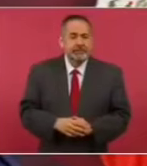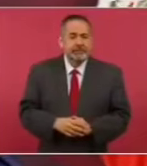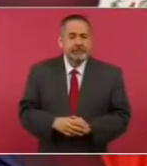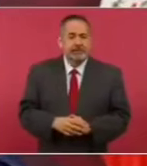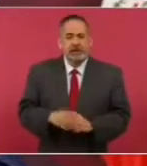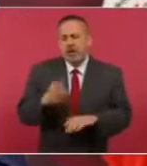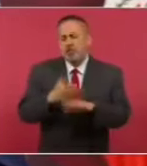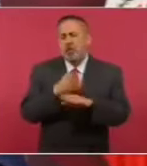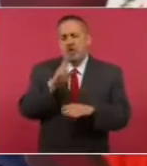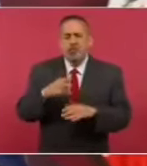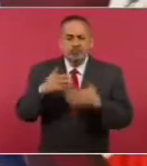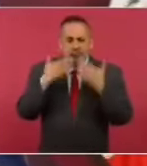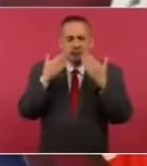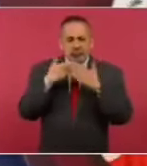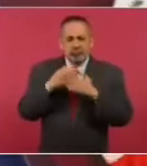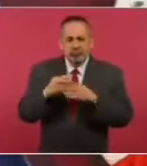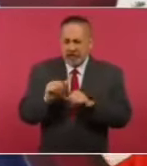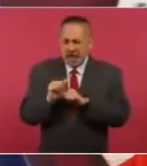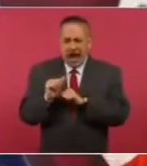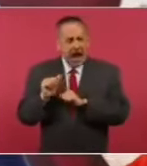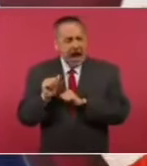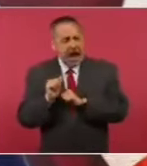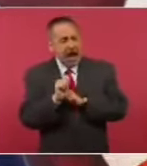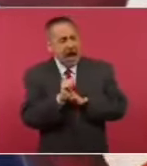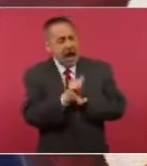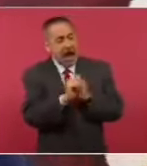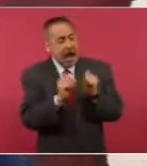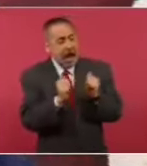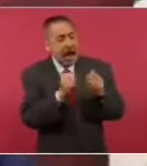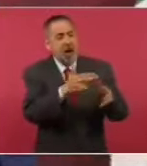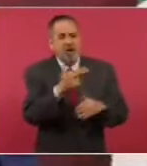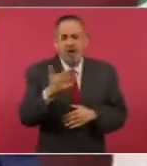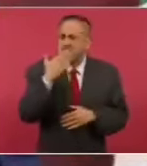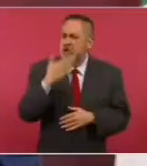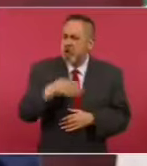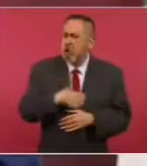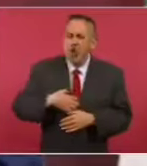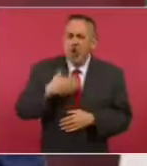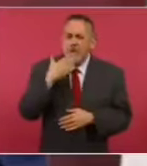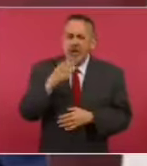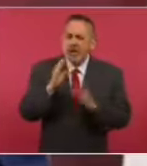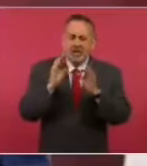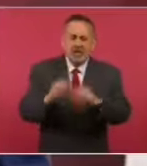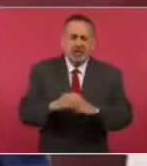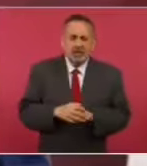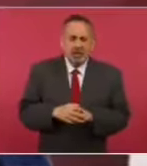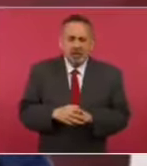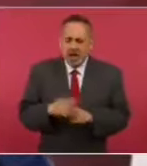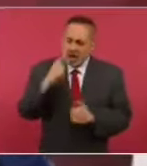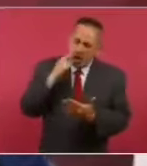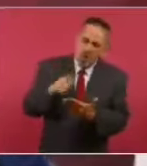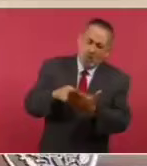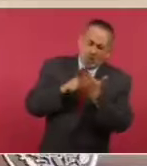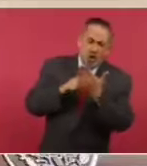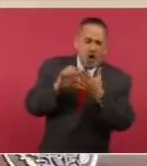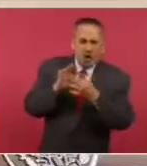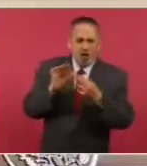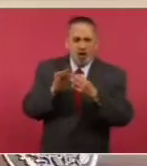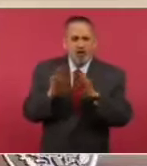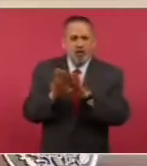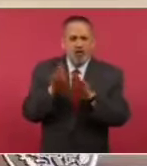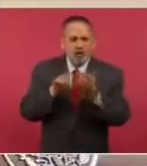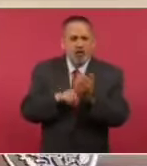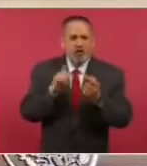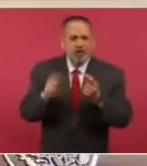pues fue muy agradable todo el recorrido. Hasta me estuvo ahí mostrando